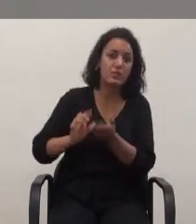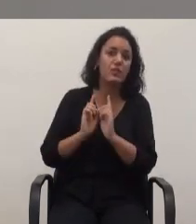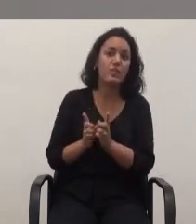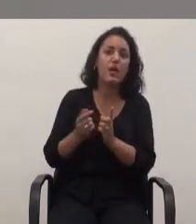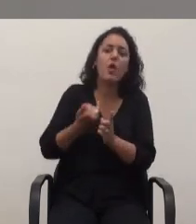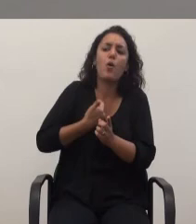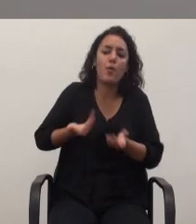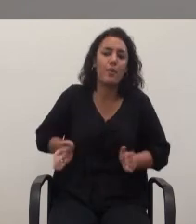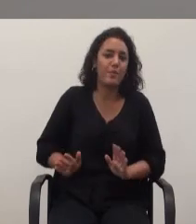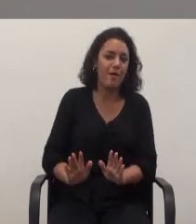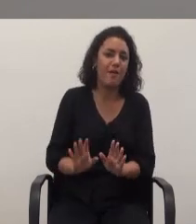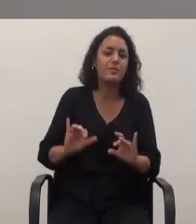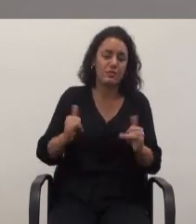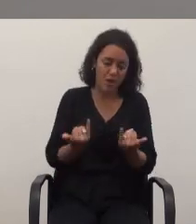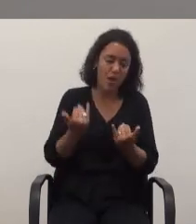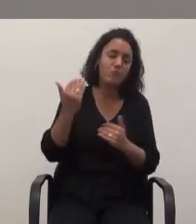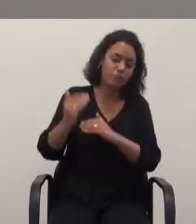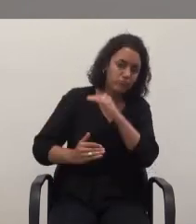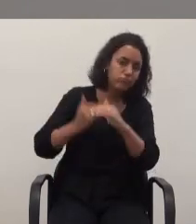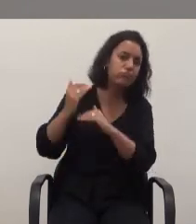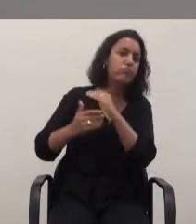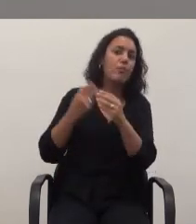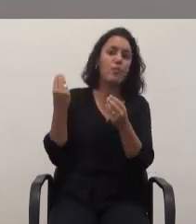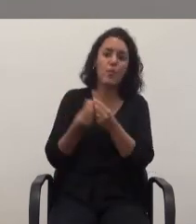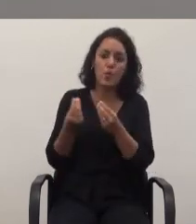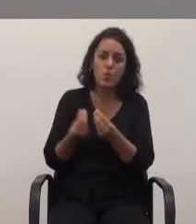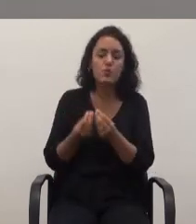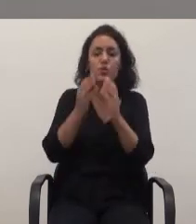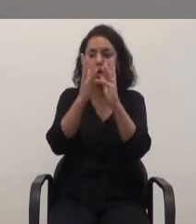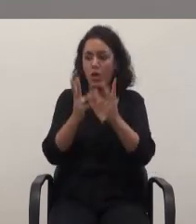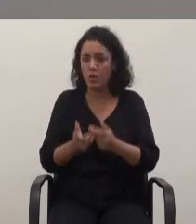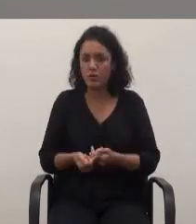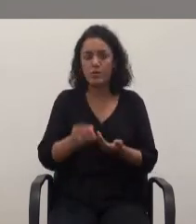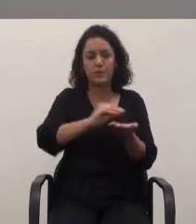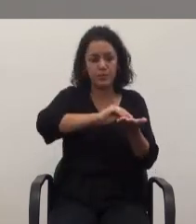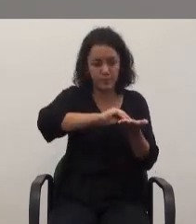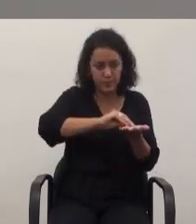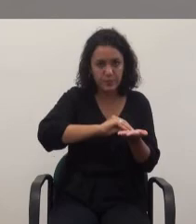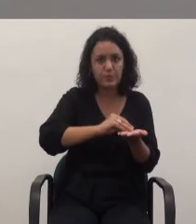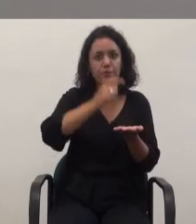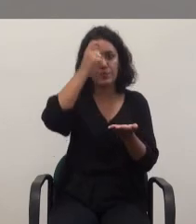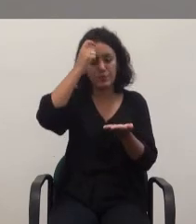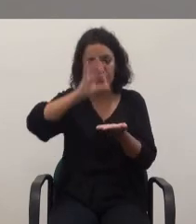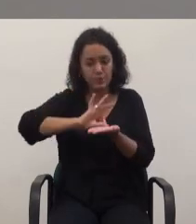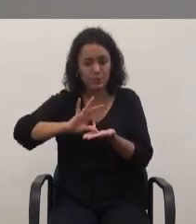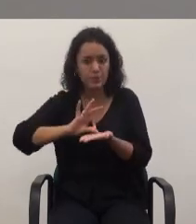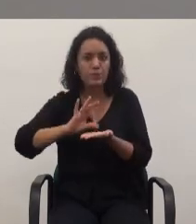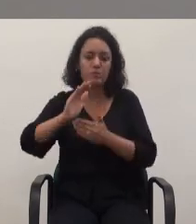nuevo, se ha crecido un montón en cuanto a la estructura de funcionarios técnicos, administrativos y de servicios, y